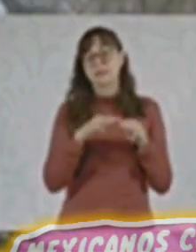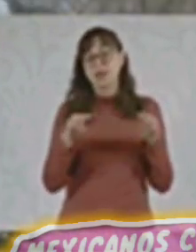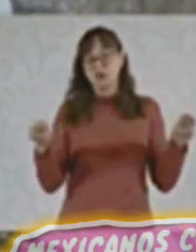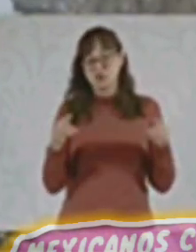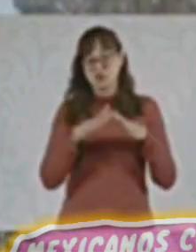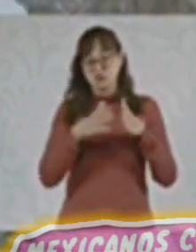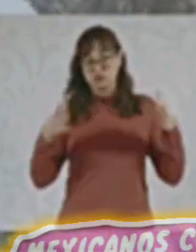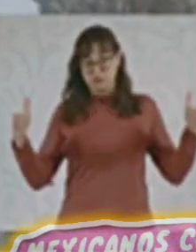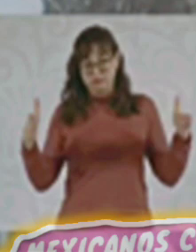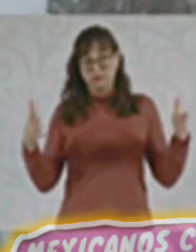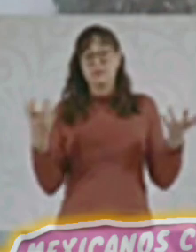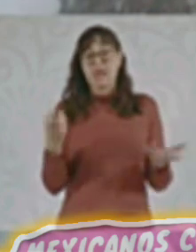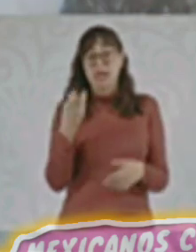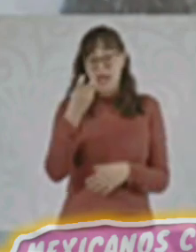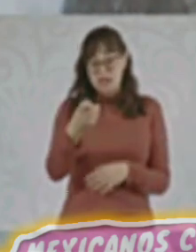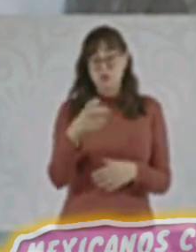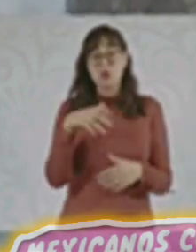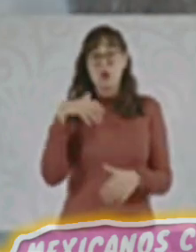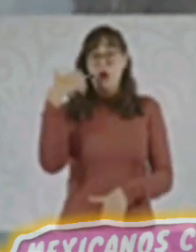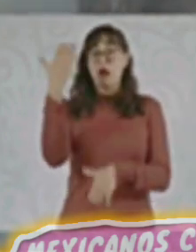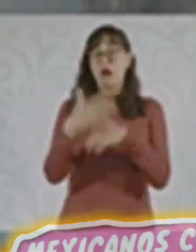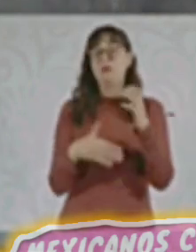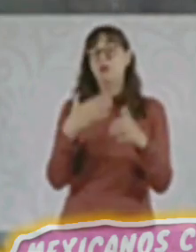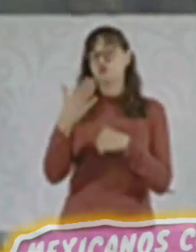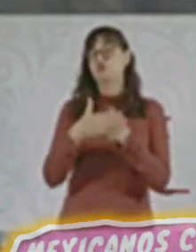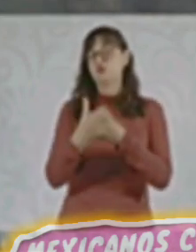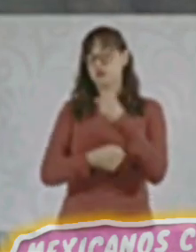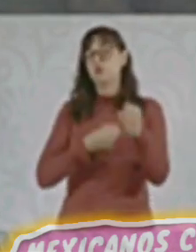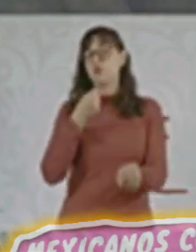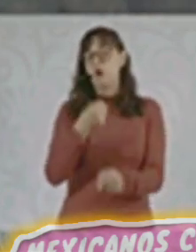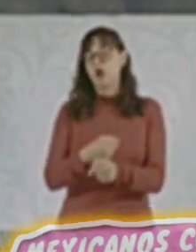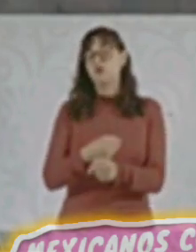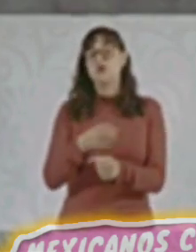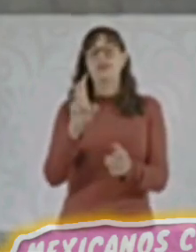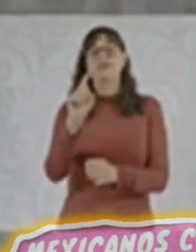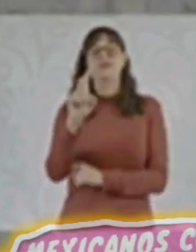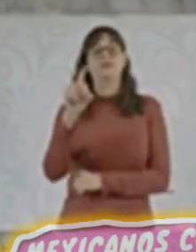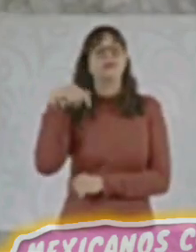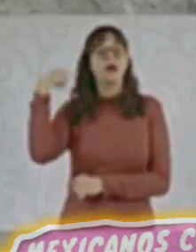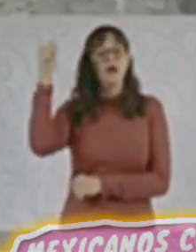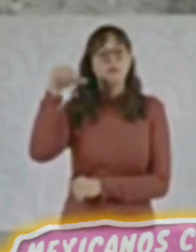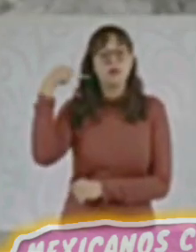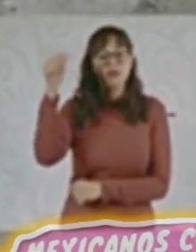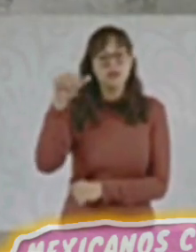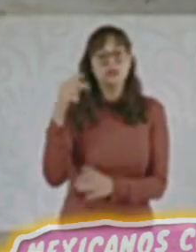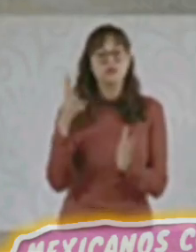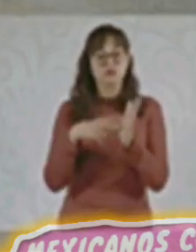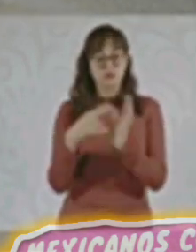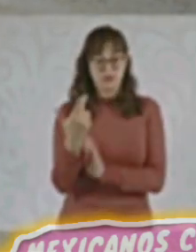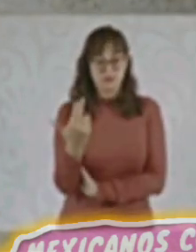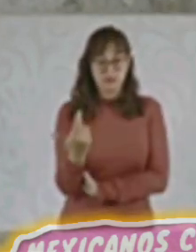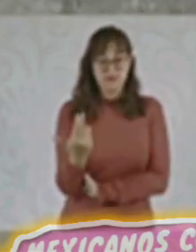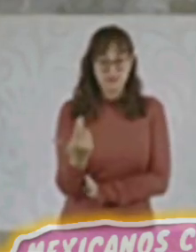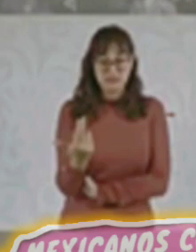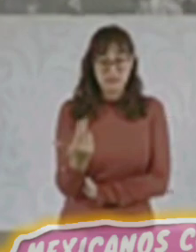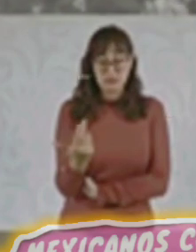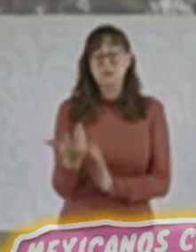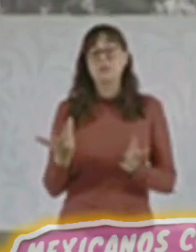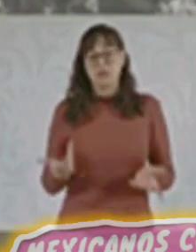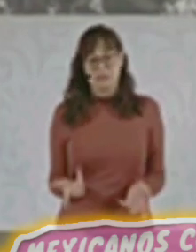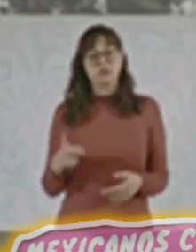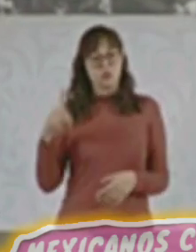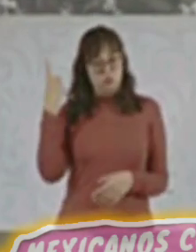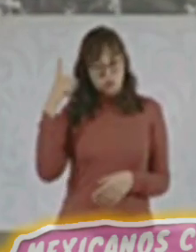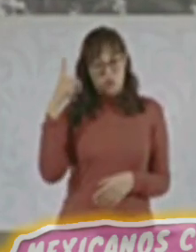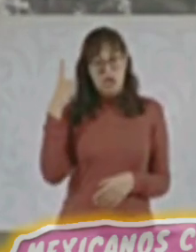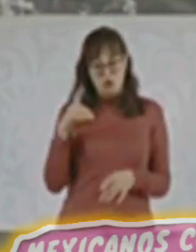nos estamos yendo al 30 de abril de 2025, falta poco, ya se sigue trabajando en Durango, en